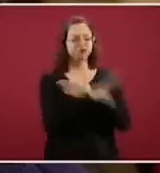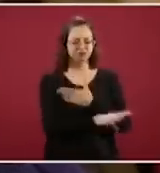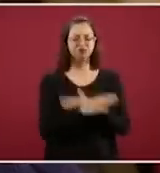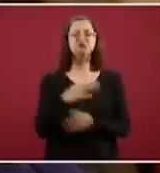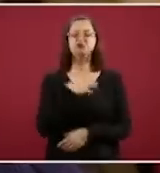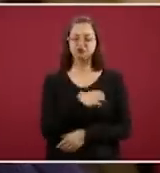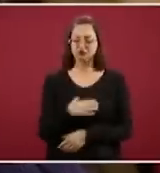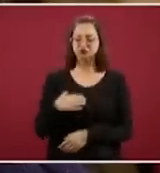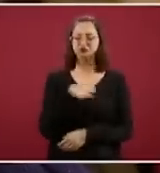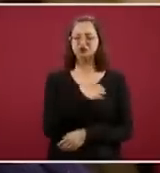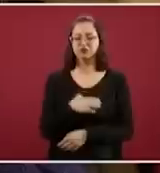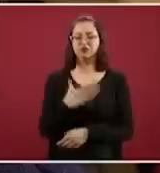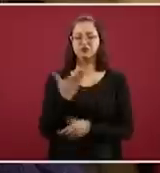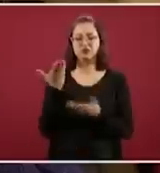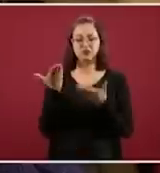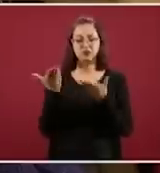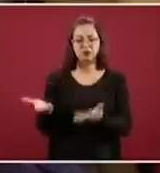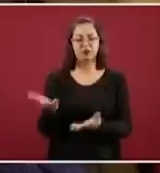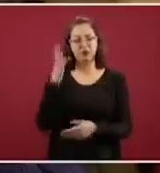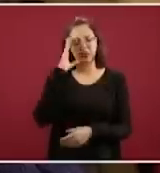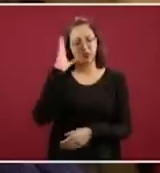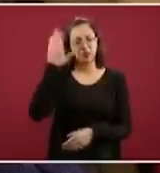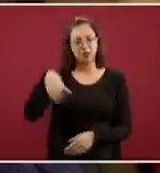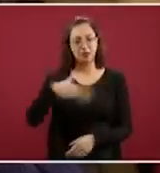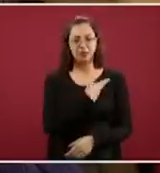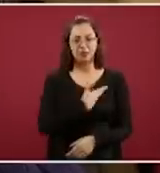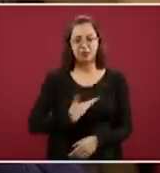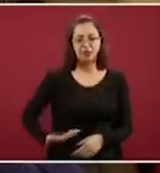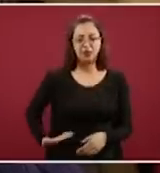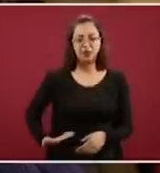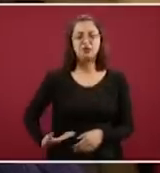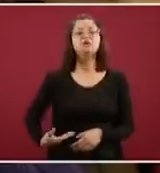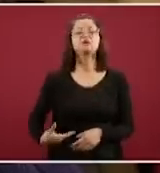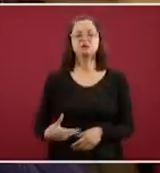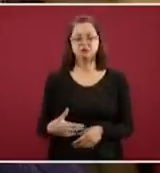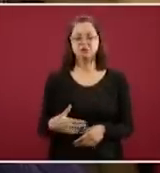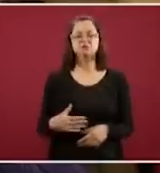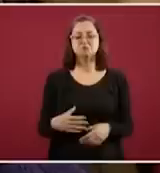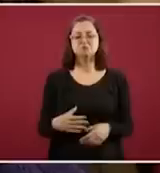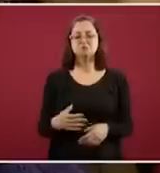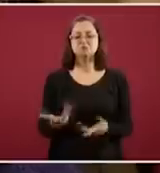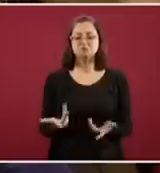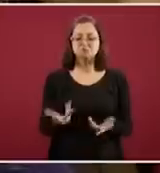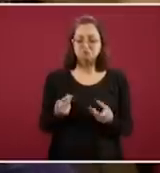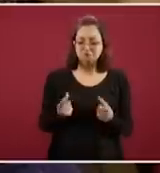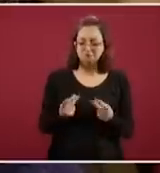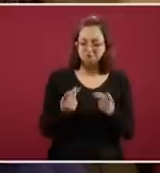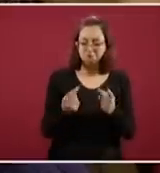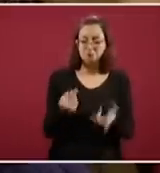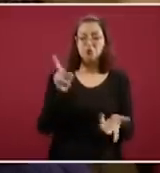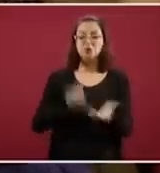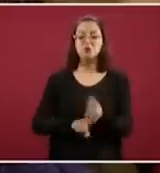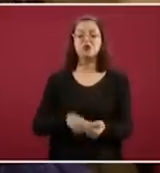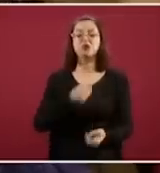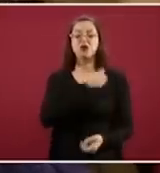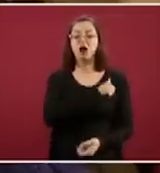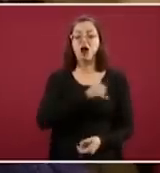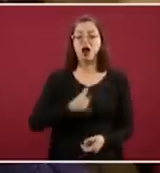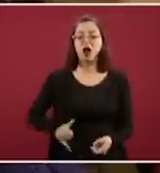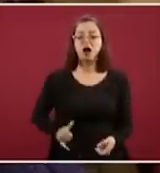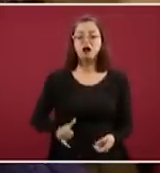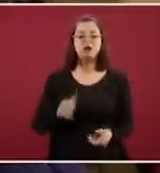ha emprendido el señor presidente, pues en muchos ayuntamientos sigue como